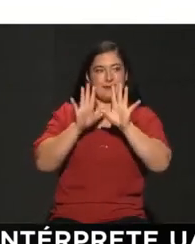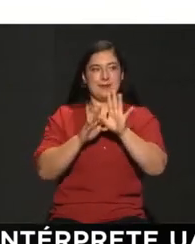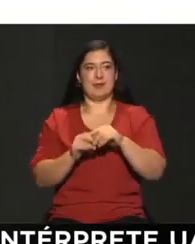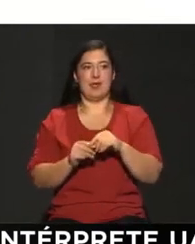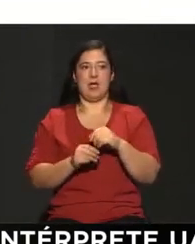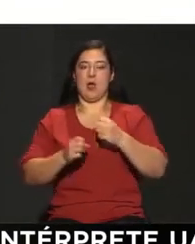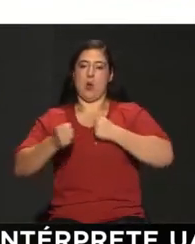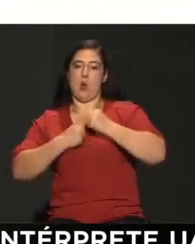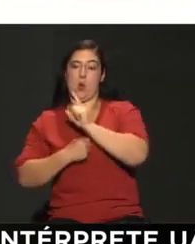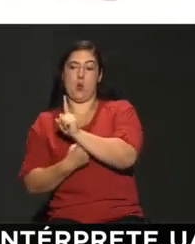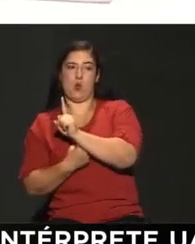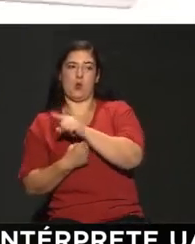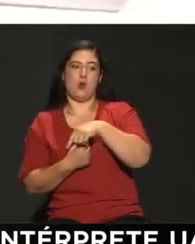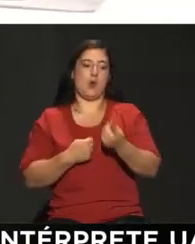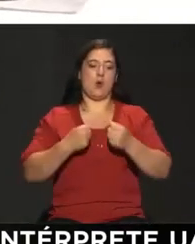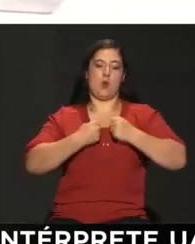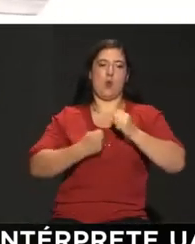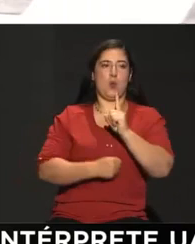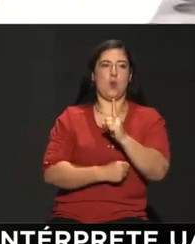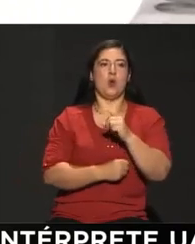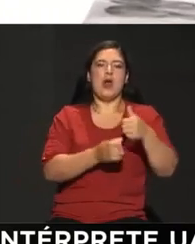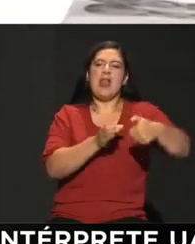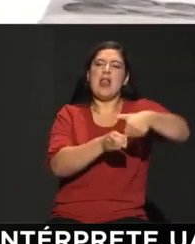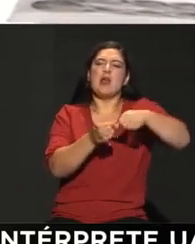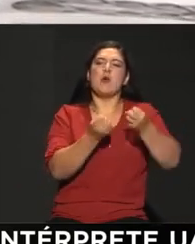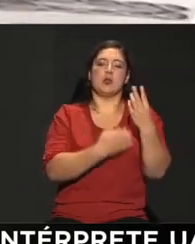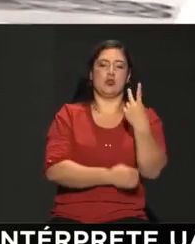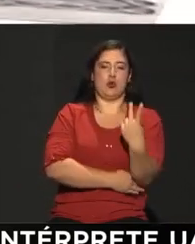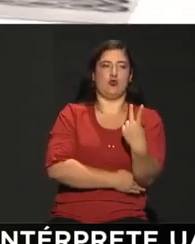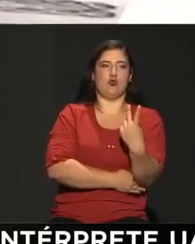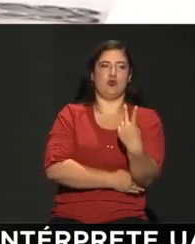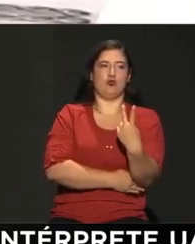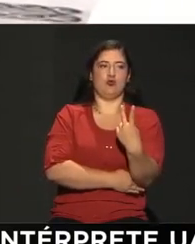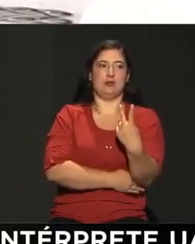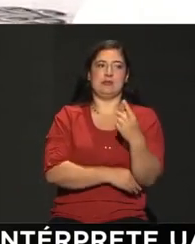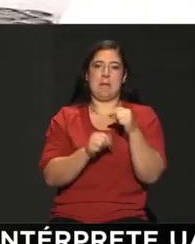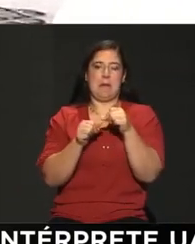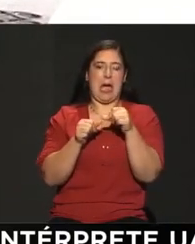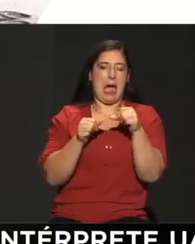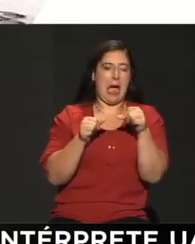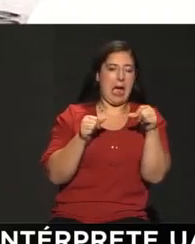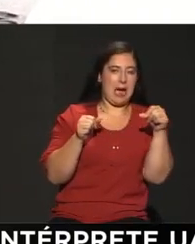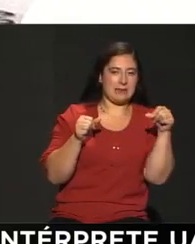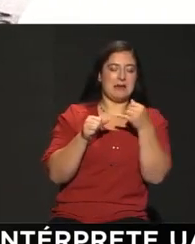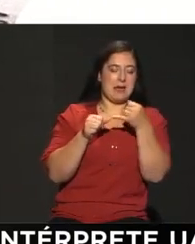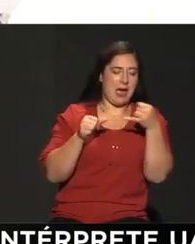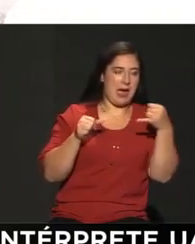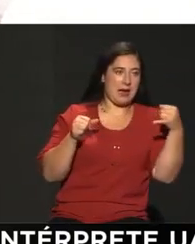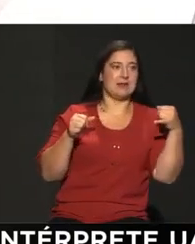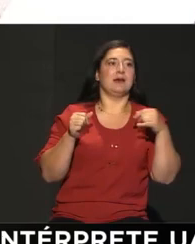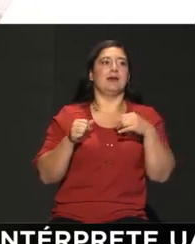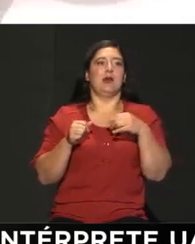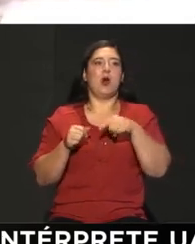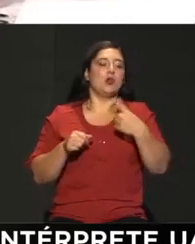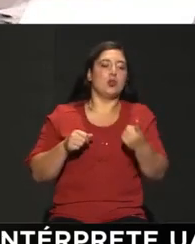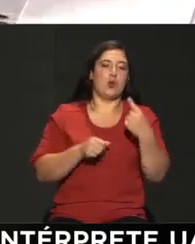1. Este va a durar 1. ¿Este cuánto va a durar? 2. 2, entonces lo hacemos más larguito. 2. ¿Y este